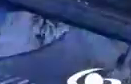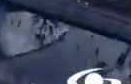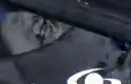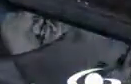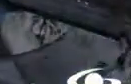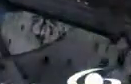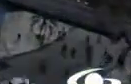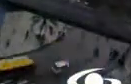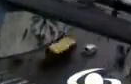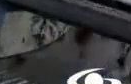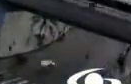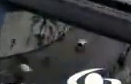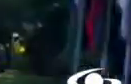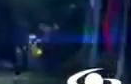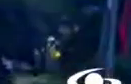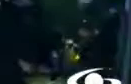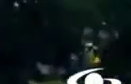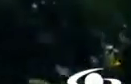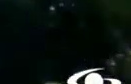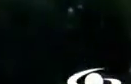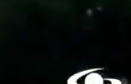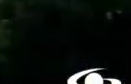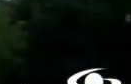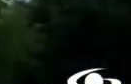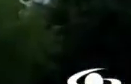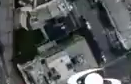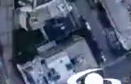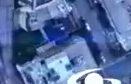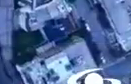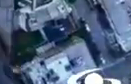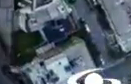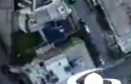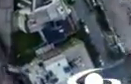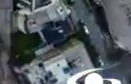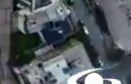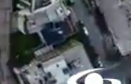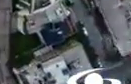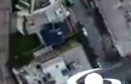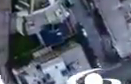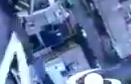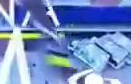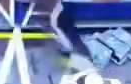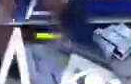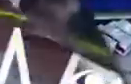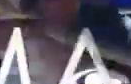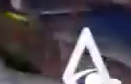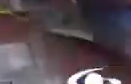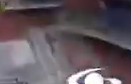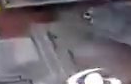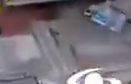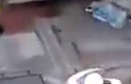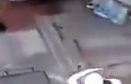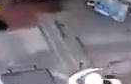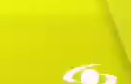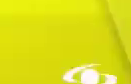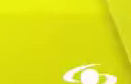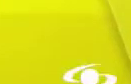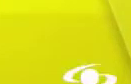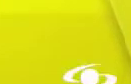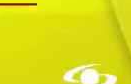Desde el Centro de Noticias de Caracol Televisión en Bogotá, esto es Noticias Caracol Fin de